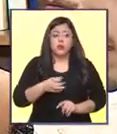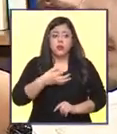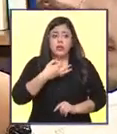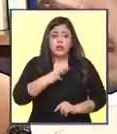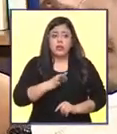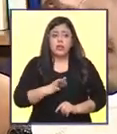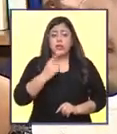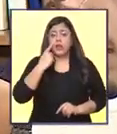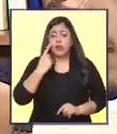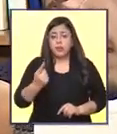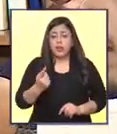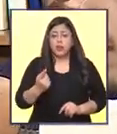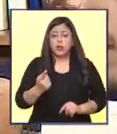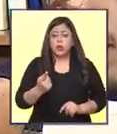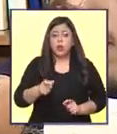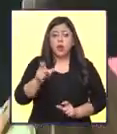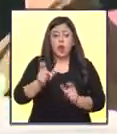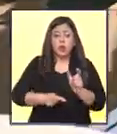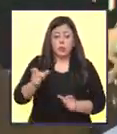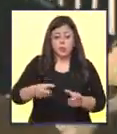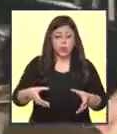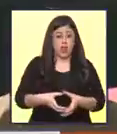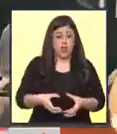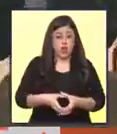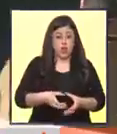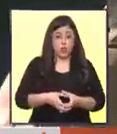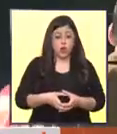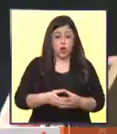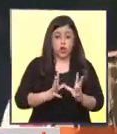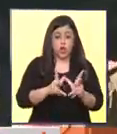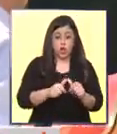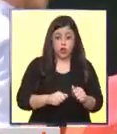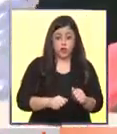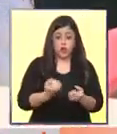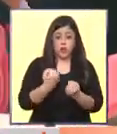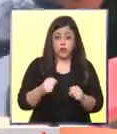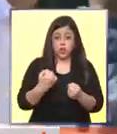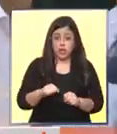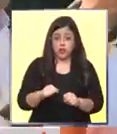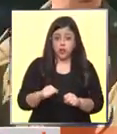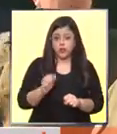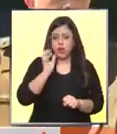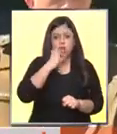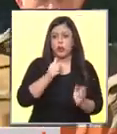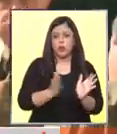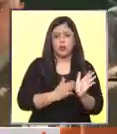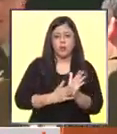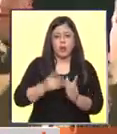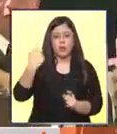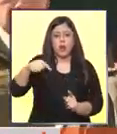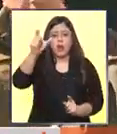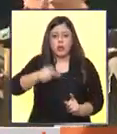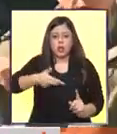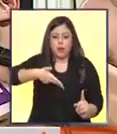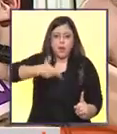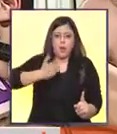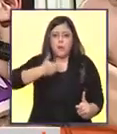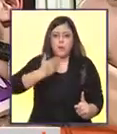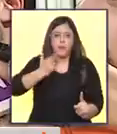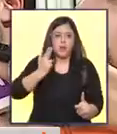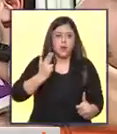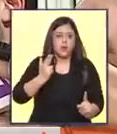de un club deportivo rival, no hay ningún antecedente. Lo cierto es que la persona cuando efectúa el disparo no está arriba de